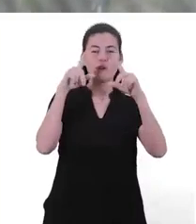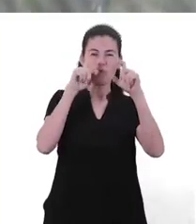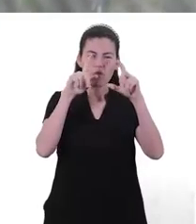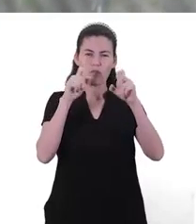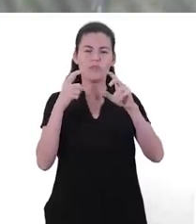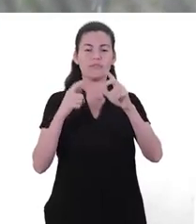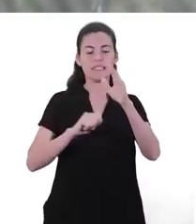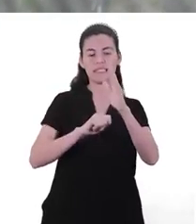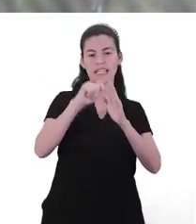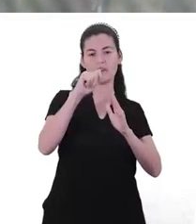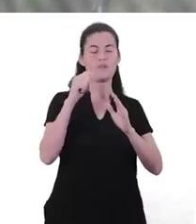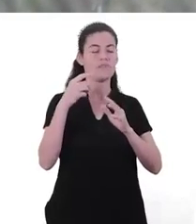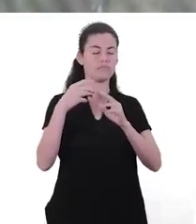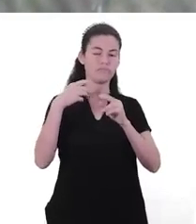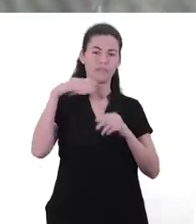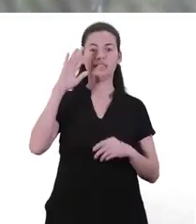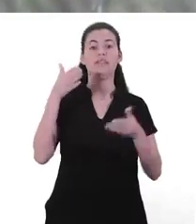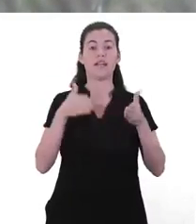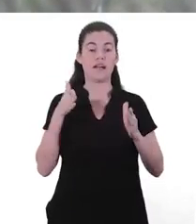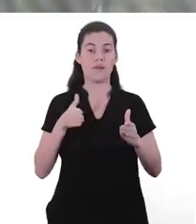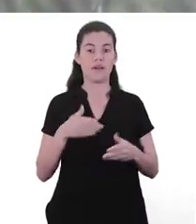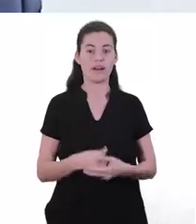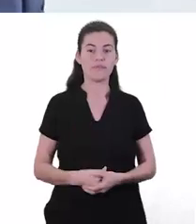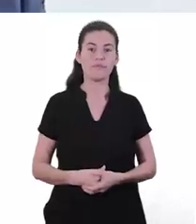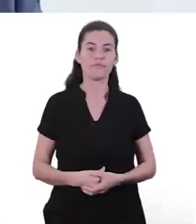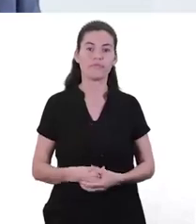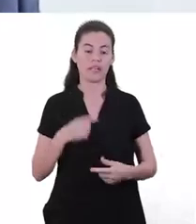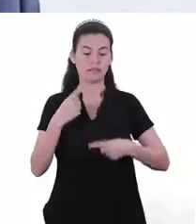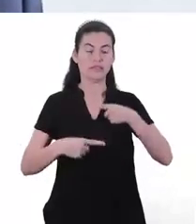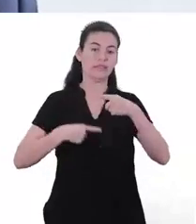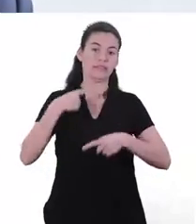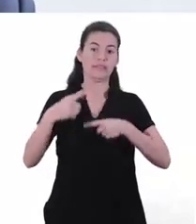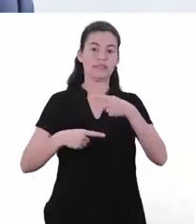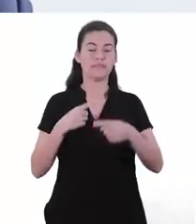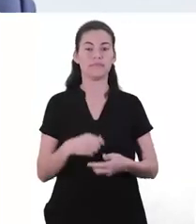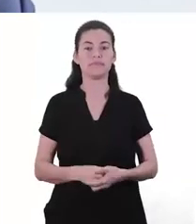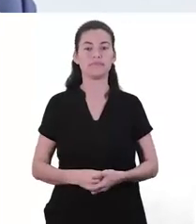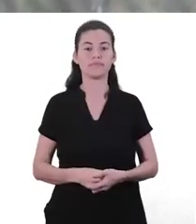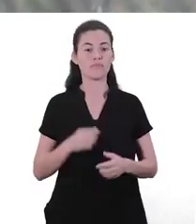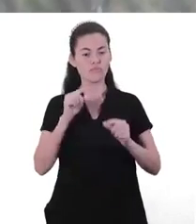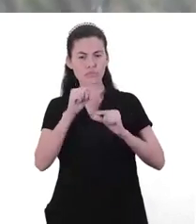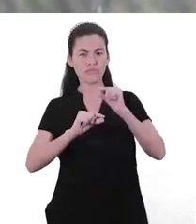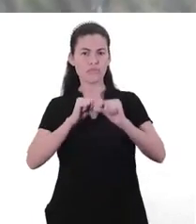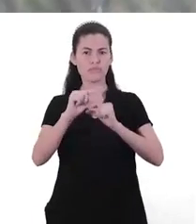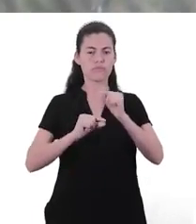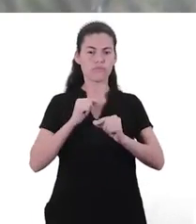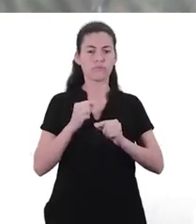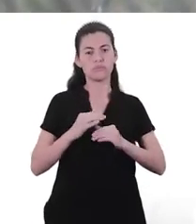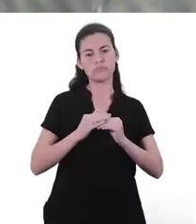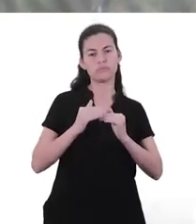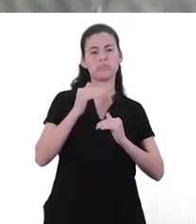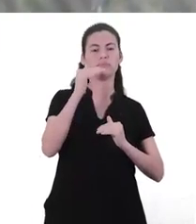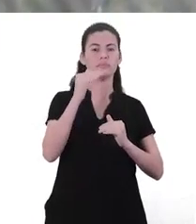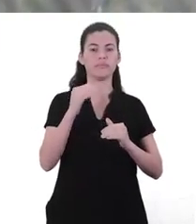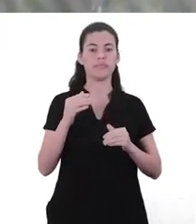tecnología, la fotografía, el video, ya no es más. A tono, digamos. Tal cual. Claro, porque esto va evolucionando y el arte avanza